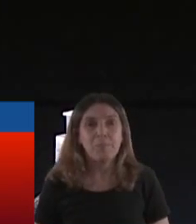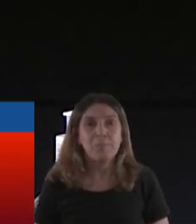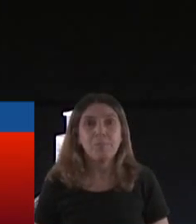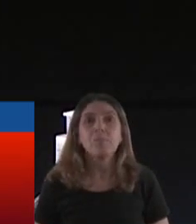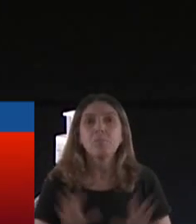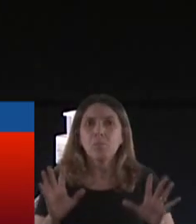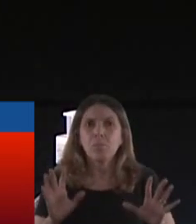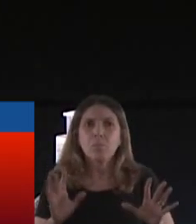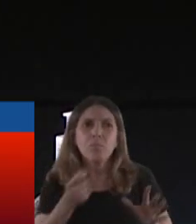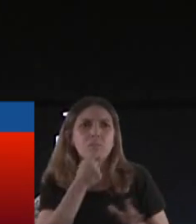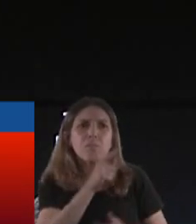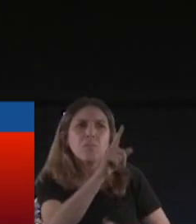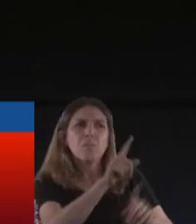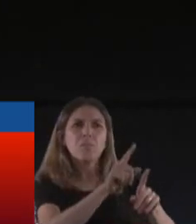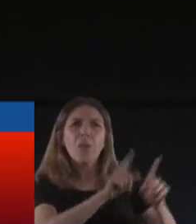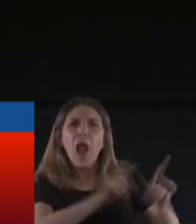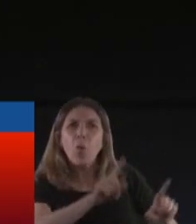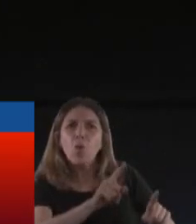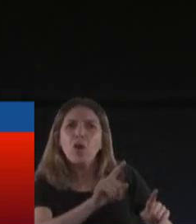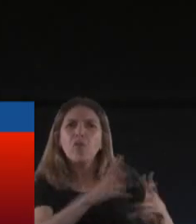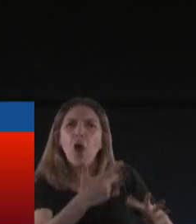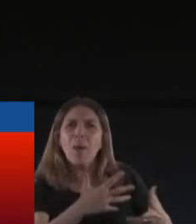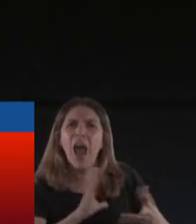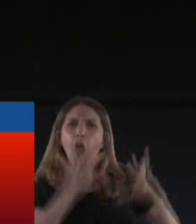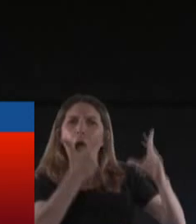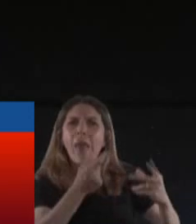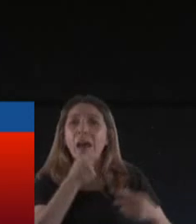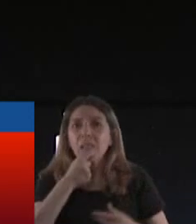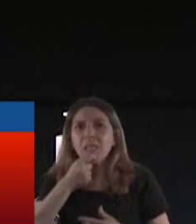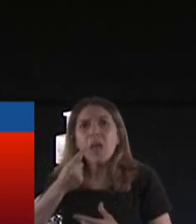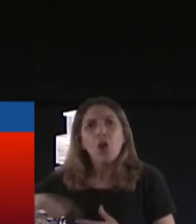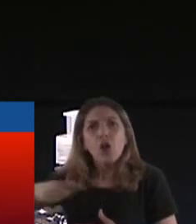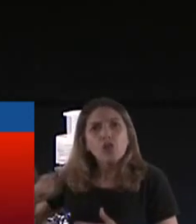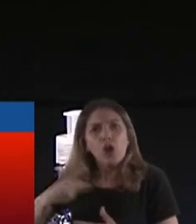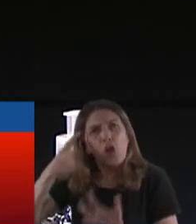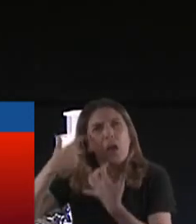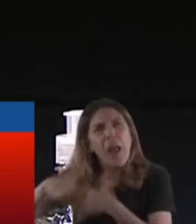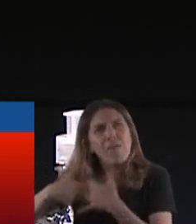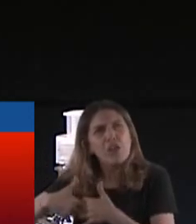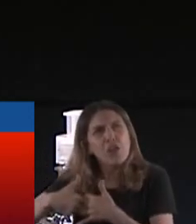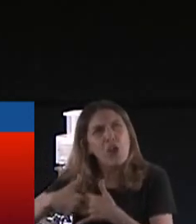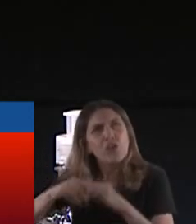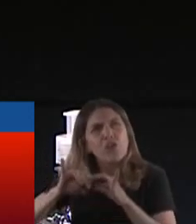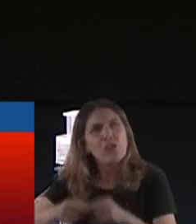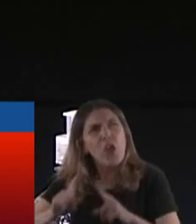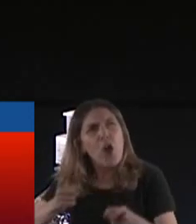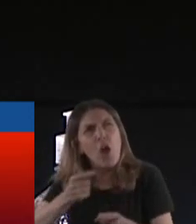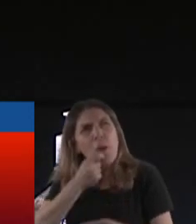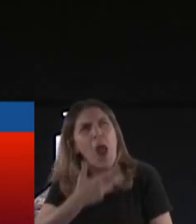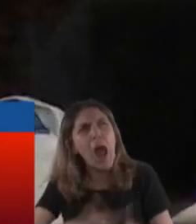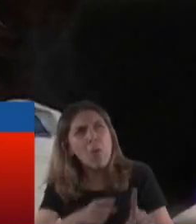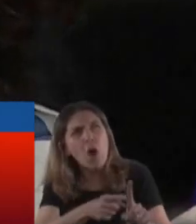A alguno le molestaba que reflexionemos sobre si en verdad tenía sentido castigar penalmente el